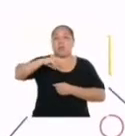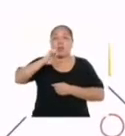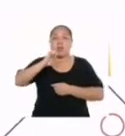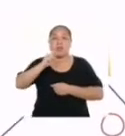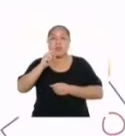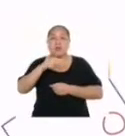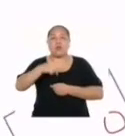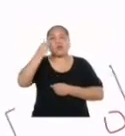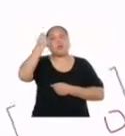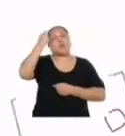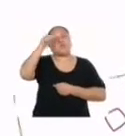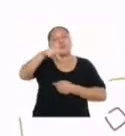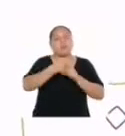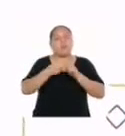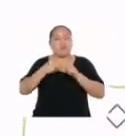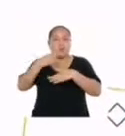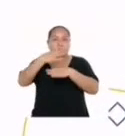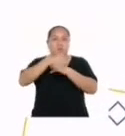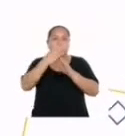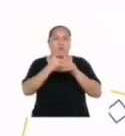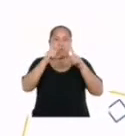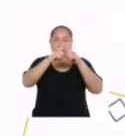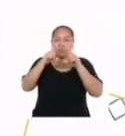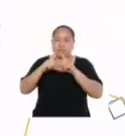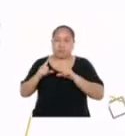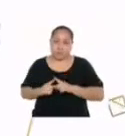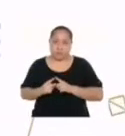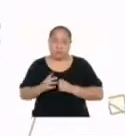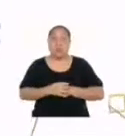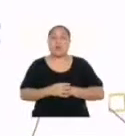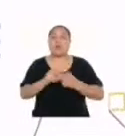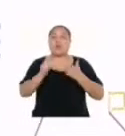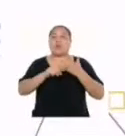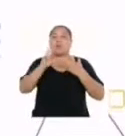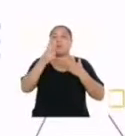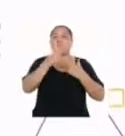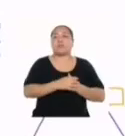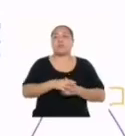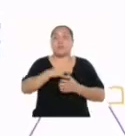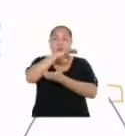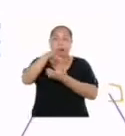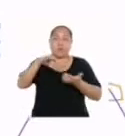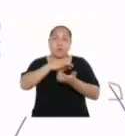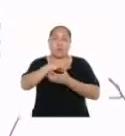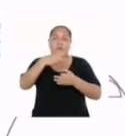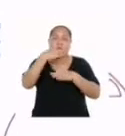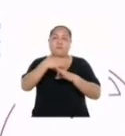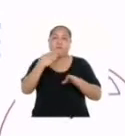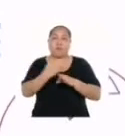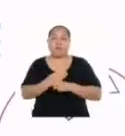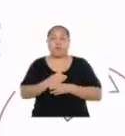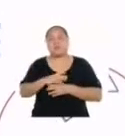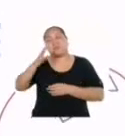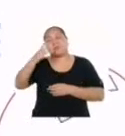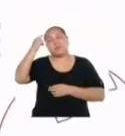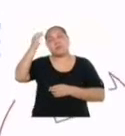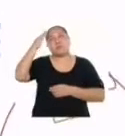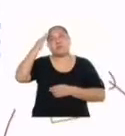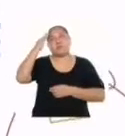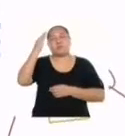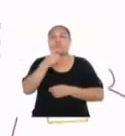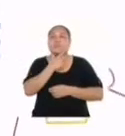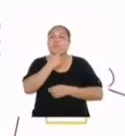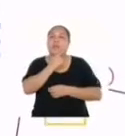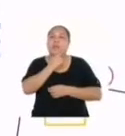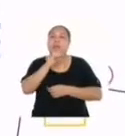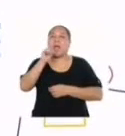las propiedades de las diversas figuras tridimensionales. 3. Combinarás estrategias para calcular el área